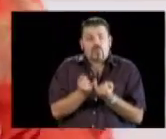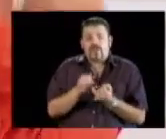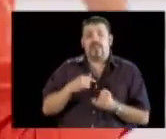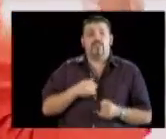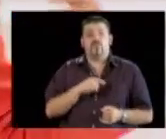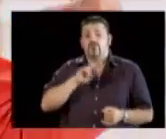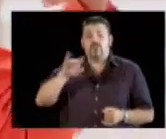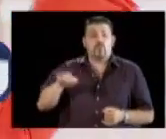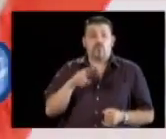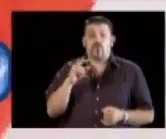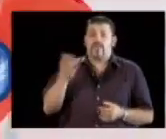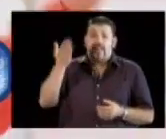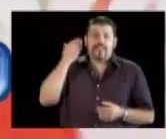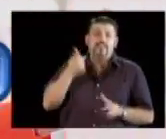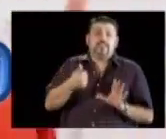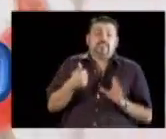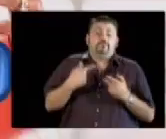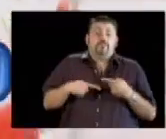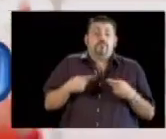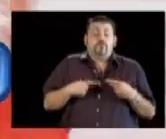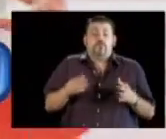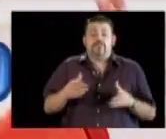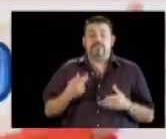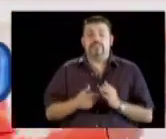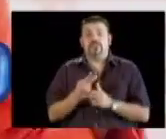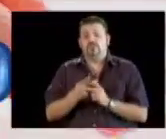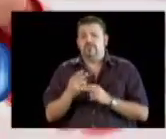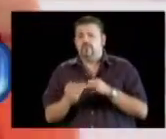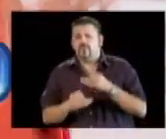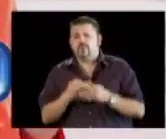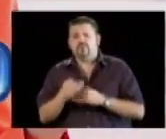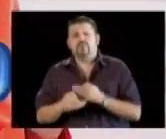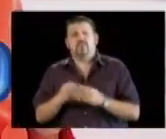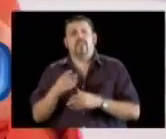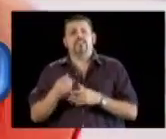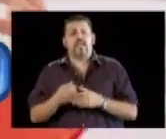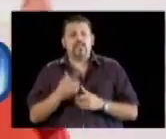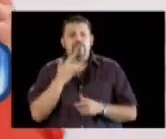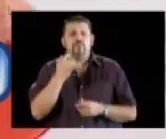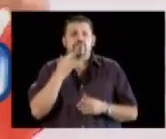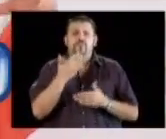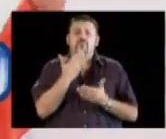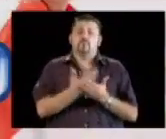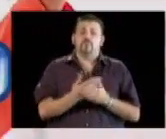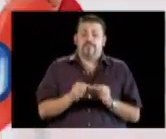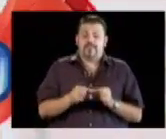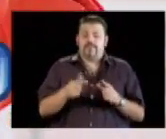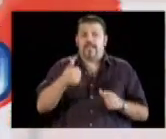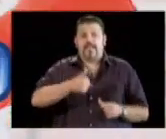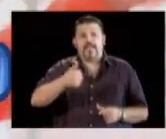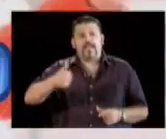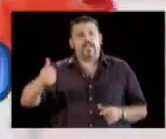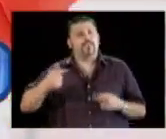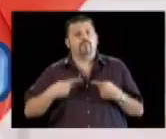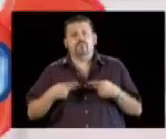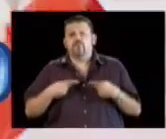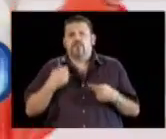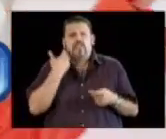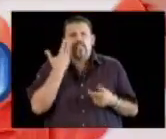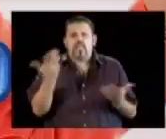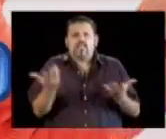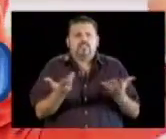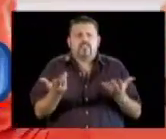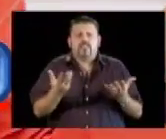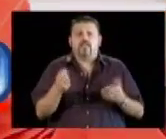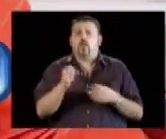mucha constancia, un día sí y el otro también. Sí lo pueden lograr, cada quien, en la medida que cada quien quiera hacerlo o las necesidades